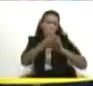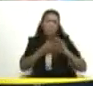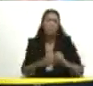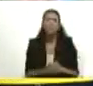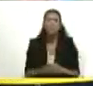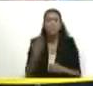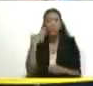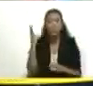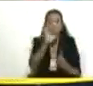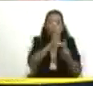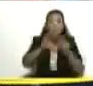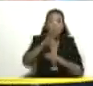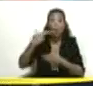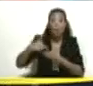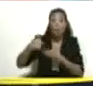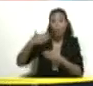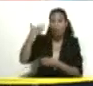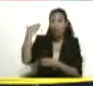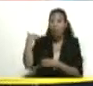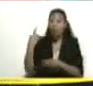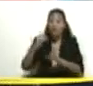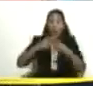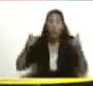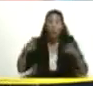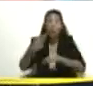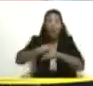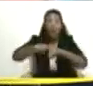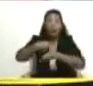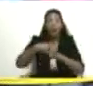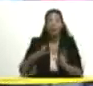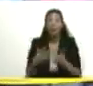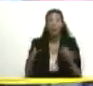Génesis hablaba de la cultura del petróleo ayer, varias veces.